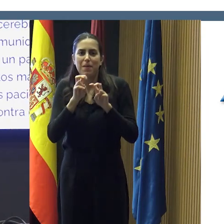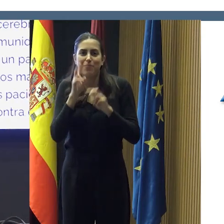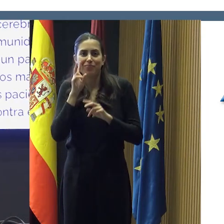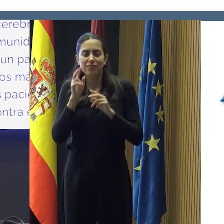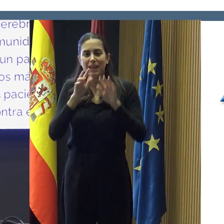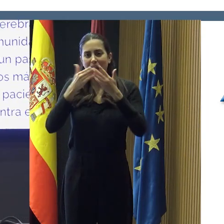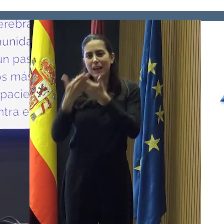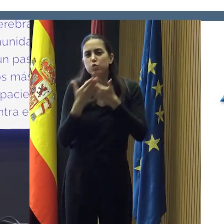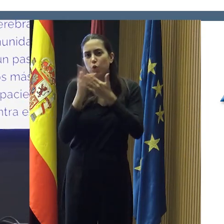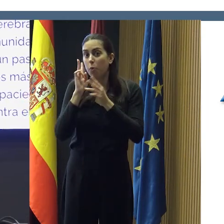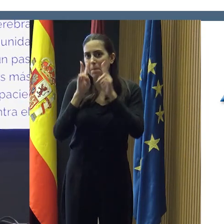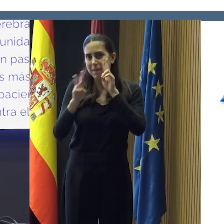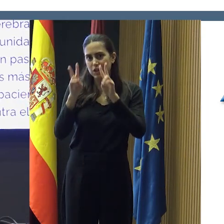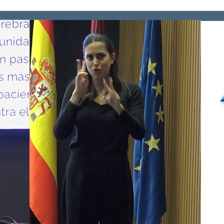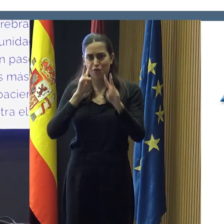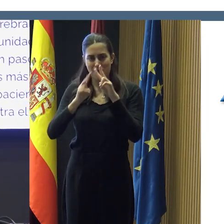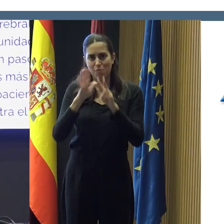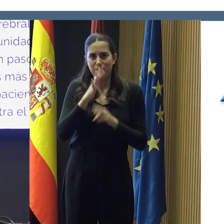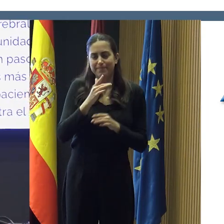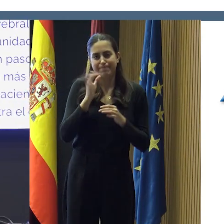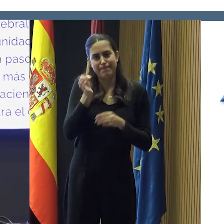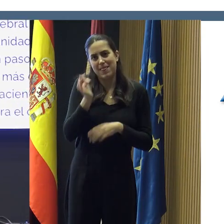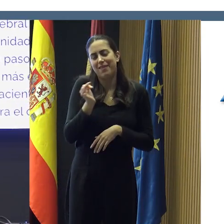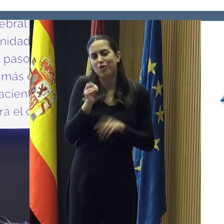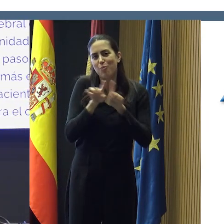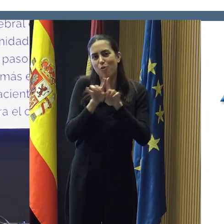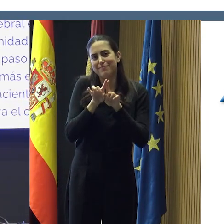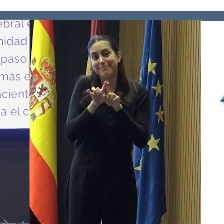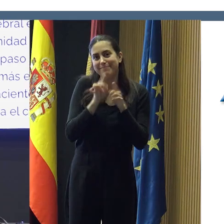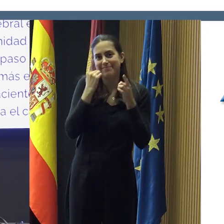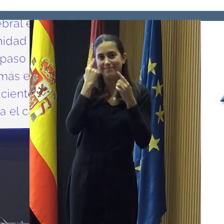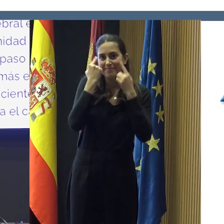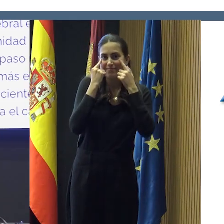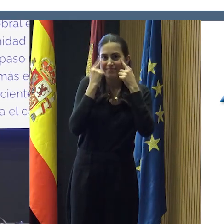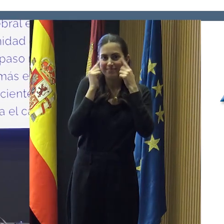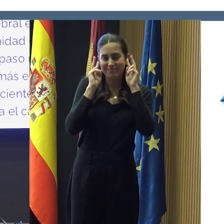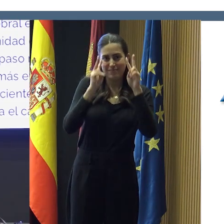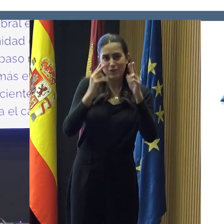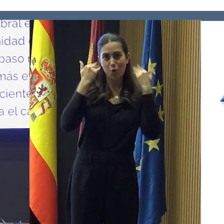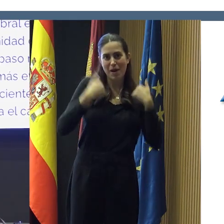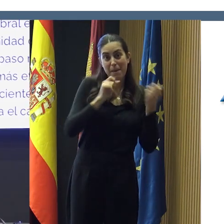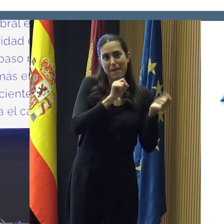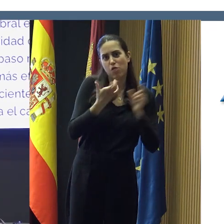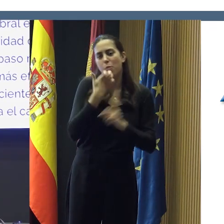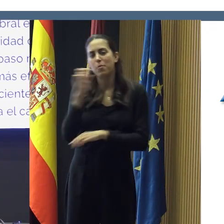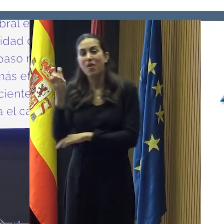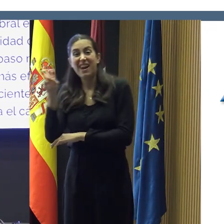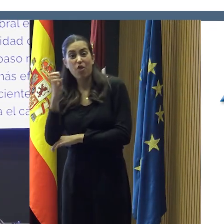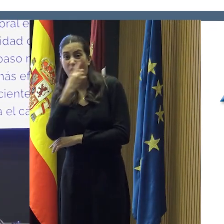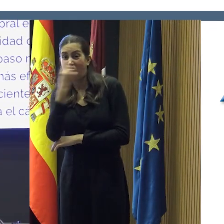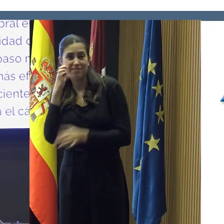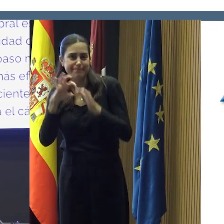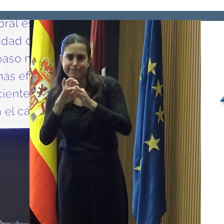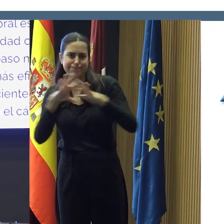visión, porque es verdad que son los modelos más cercanos a la visión humana. Un ratón no lo puedes usar, por ejemplo, para estudios del